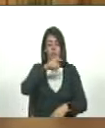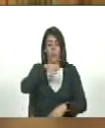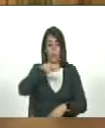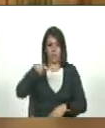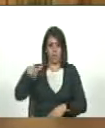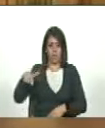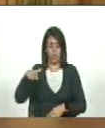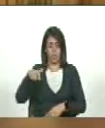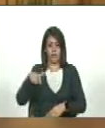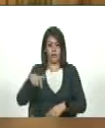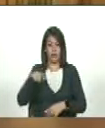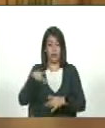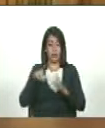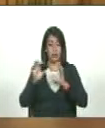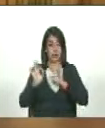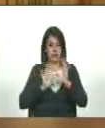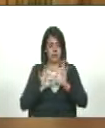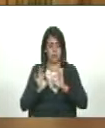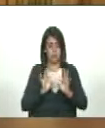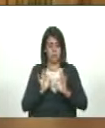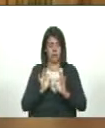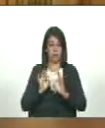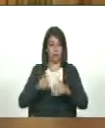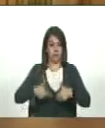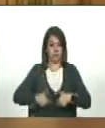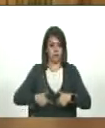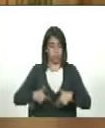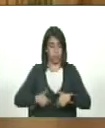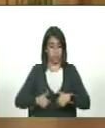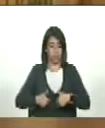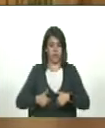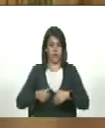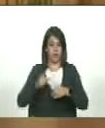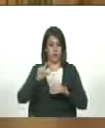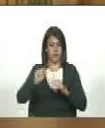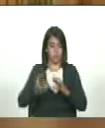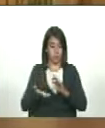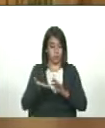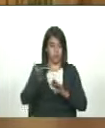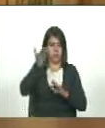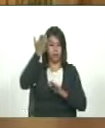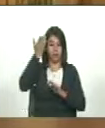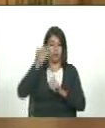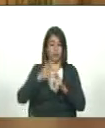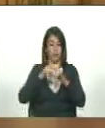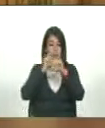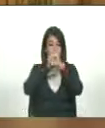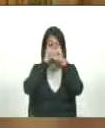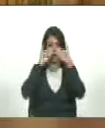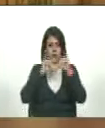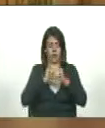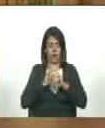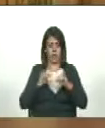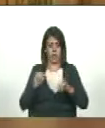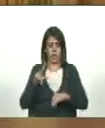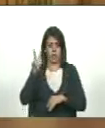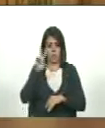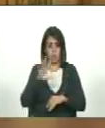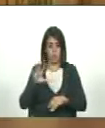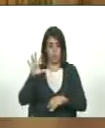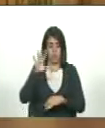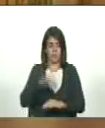allí, con sus aristas de combate a la hiperinflación, felizmente